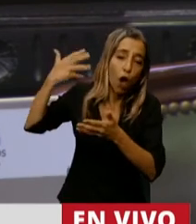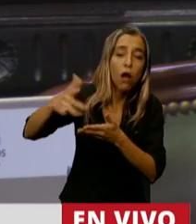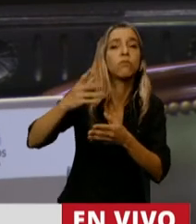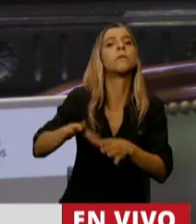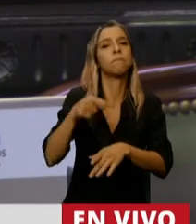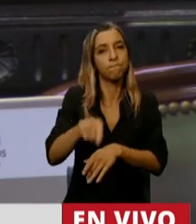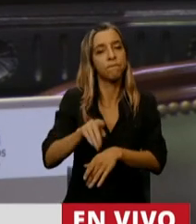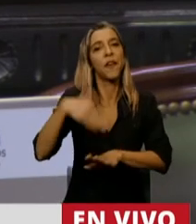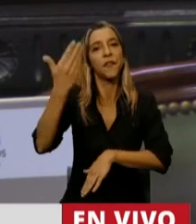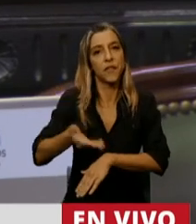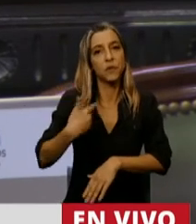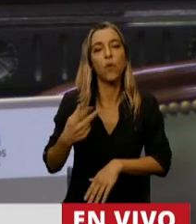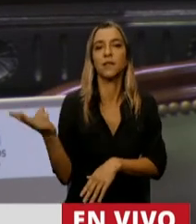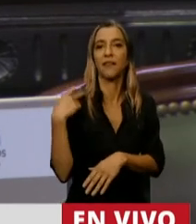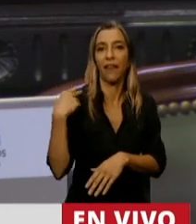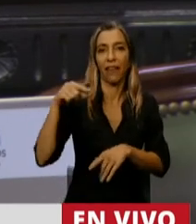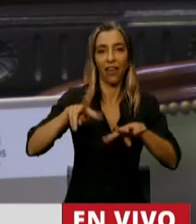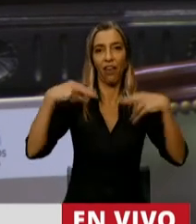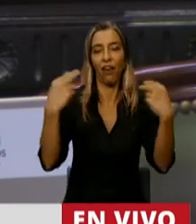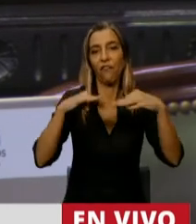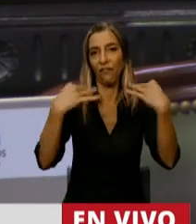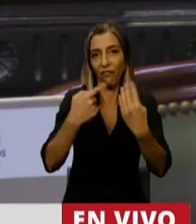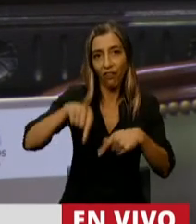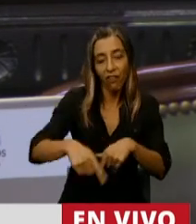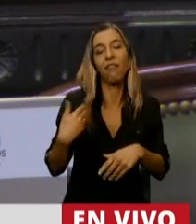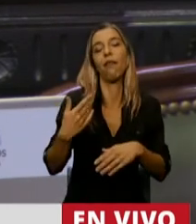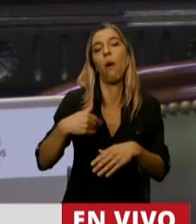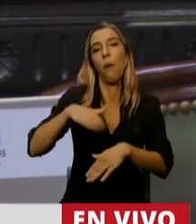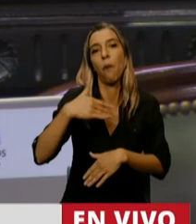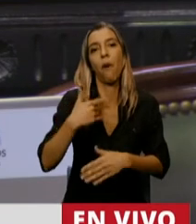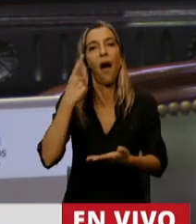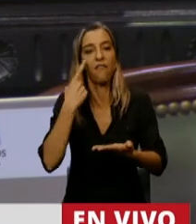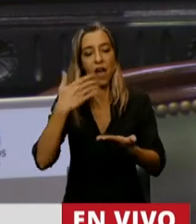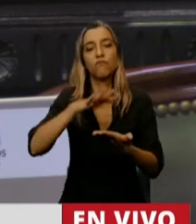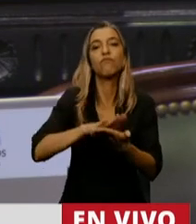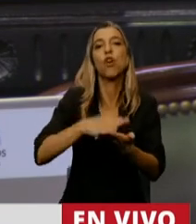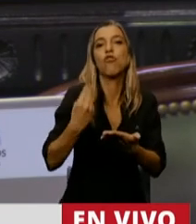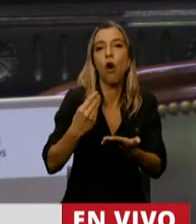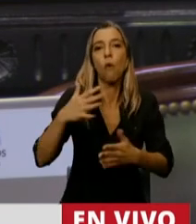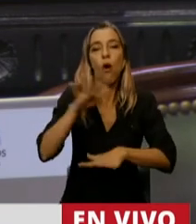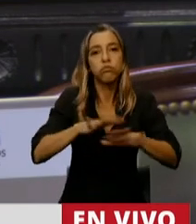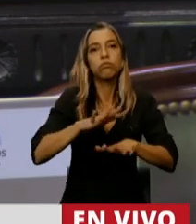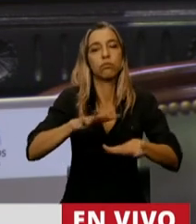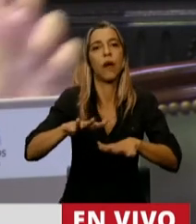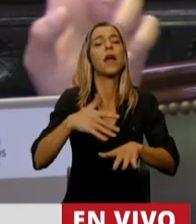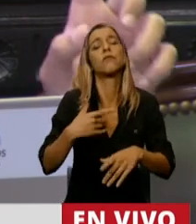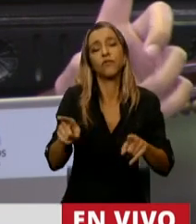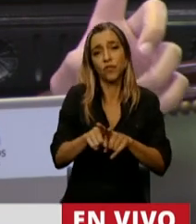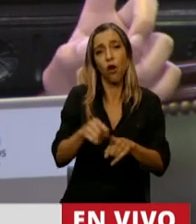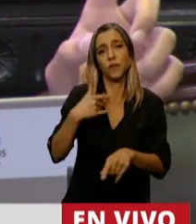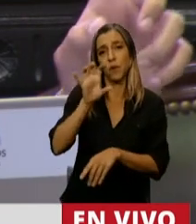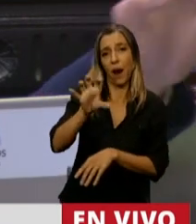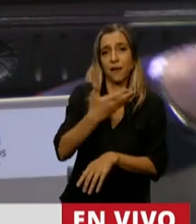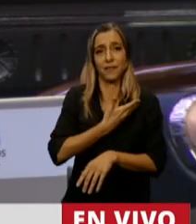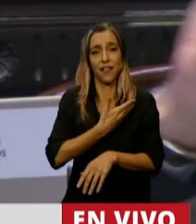va a llevar adelante las negociaciones necesarias para poder cumplir con esa sentencia, tanto para la provincia de Santa Fe y la provincia de La Pampa. La provincia de San